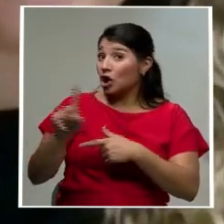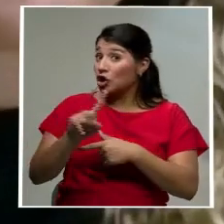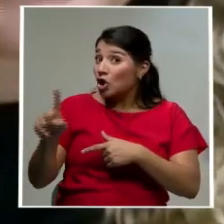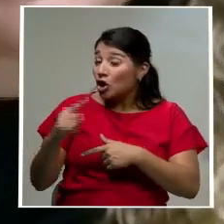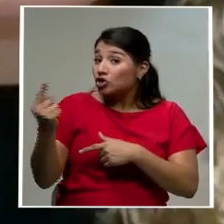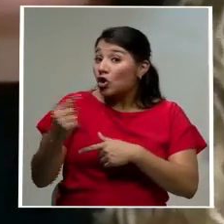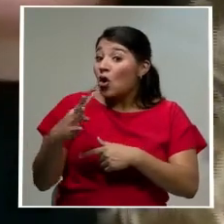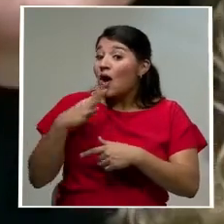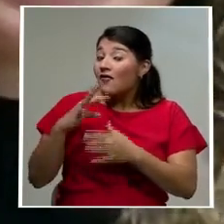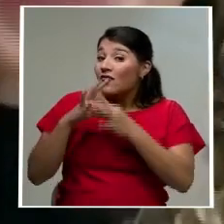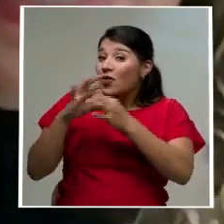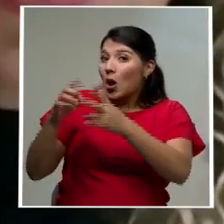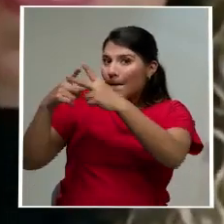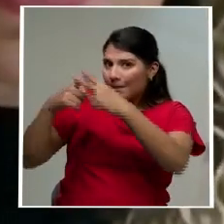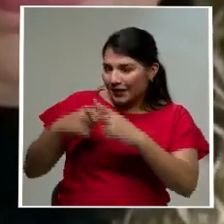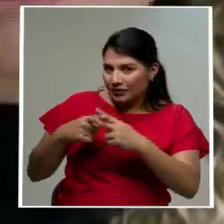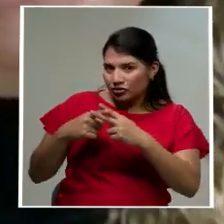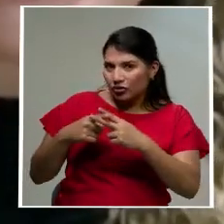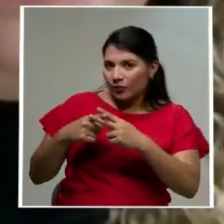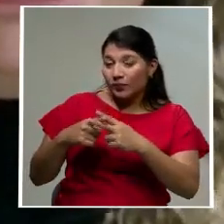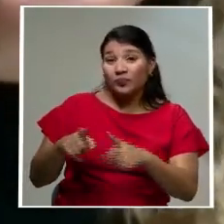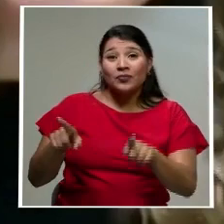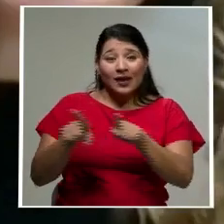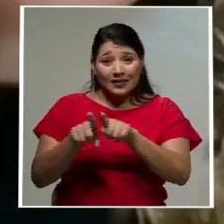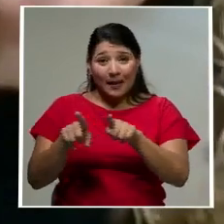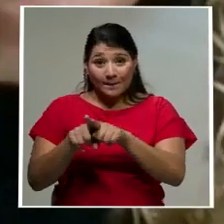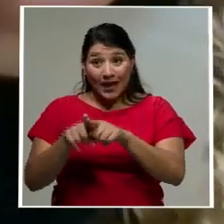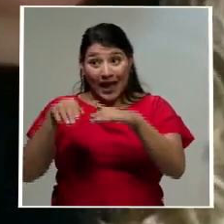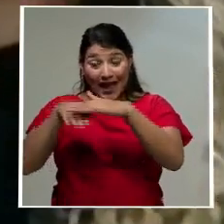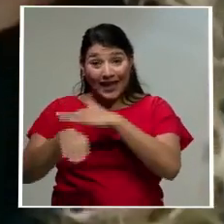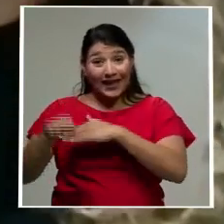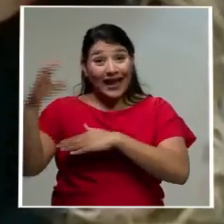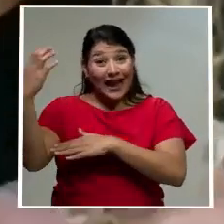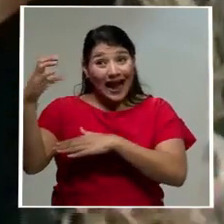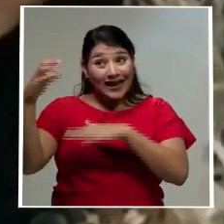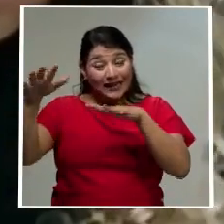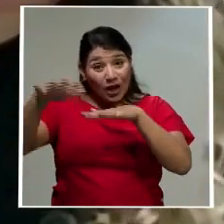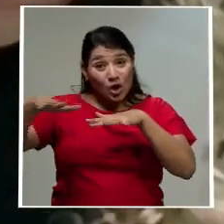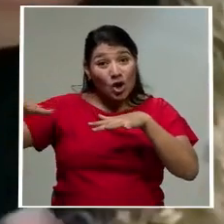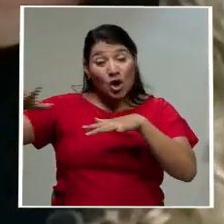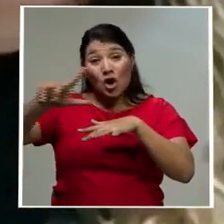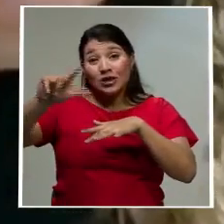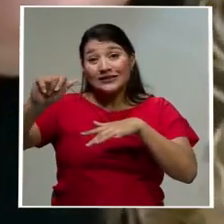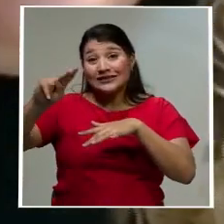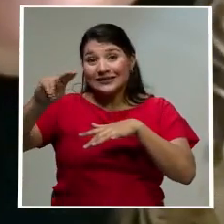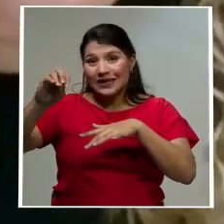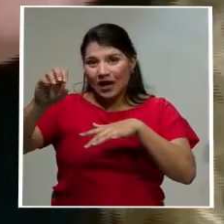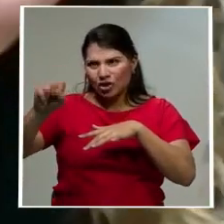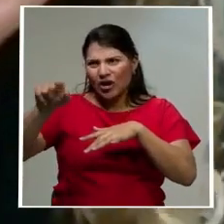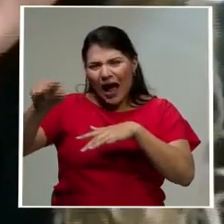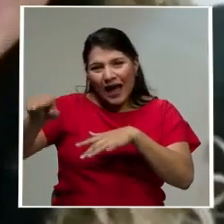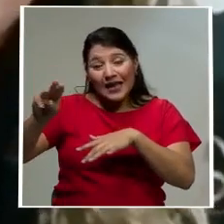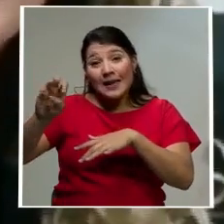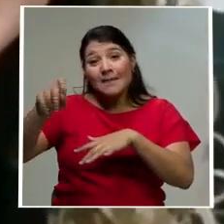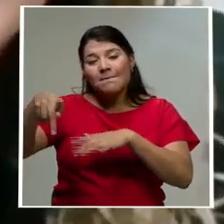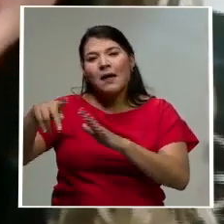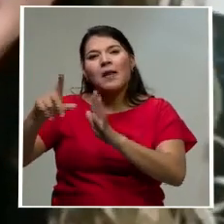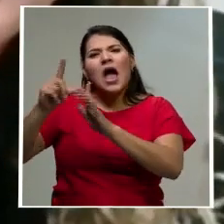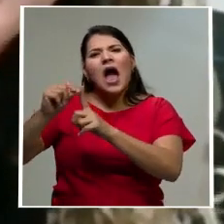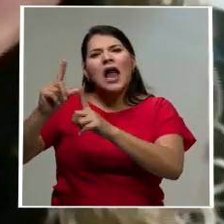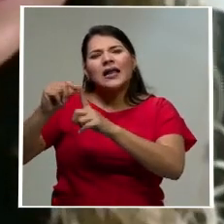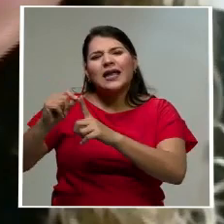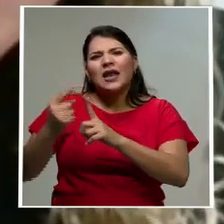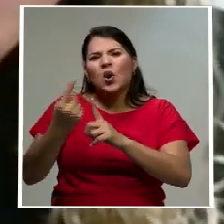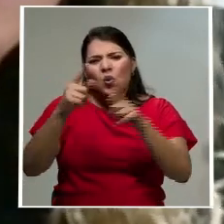fideicomiso. En Llanos, en la parte alta de Cartago, el MEP alquila lo que fue una funeraria para que niños reciban